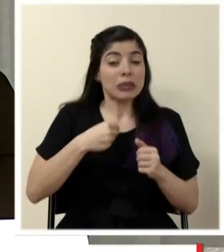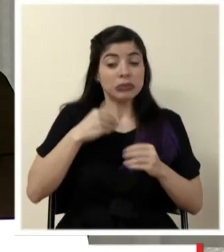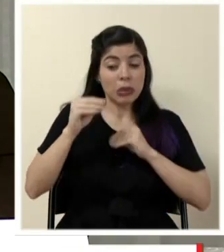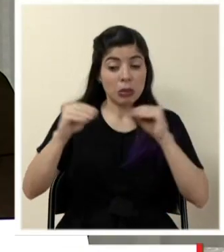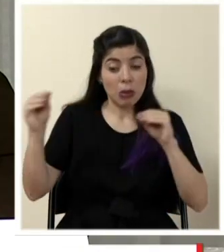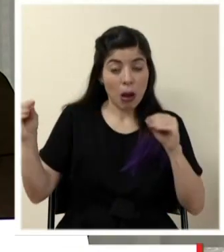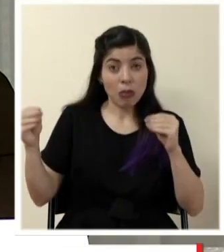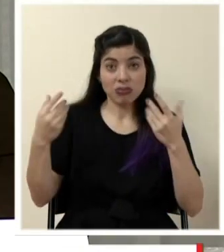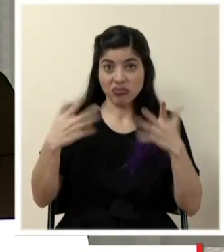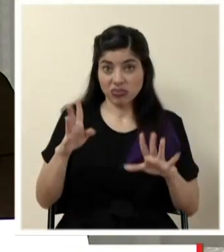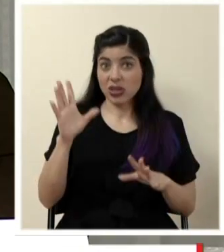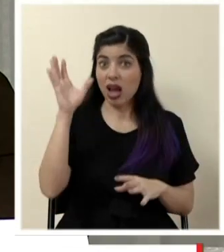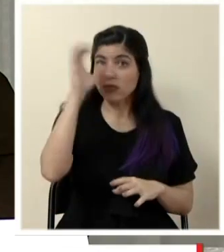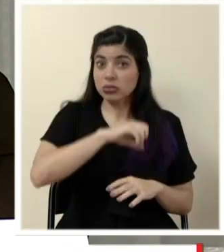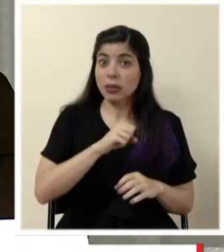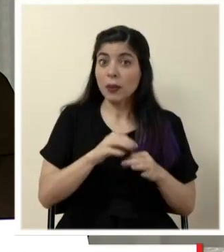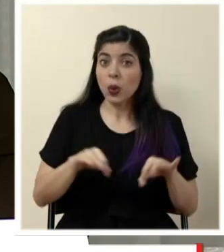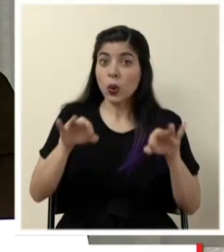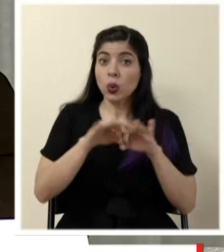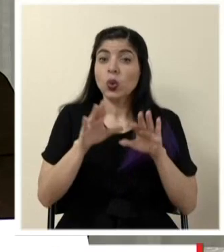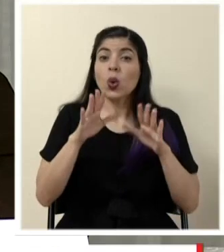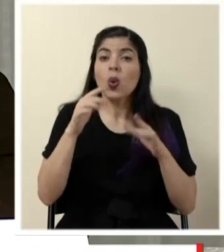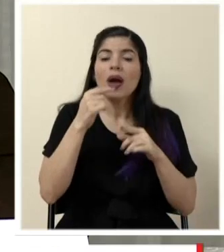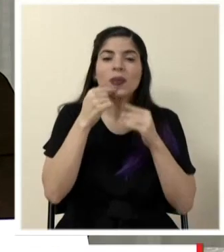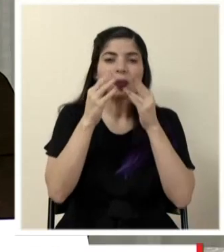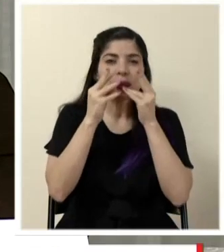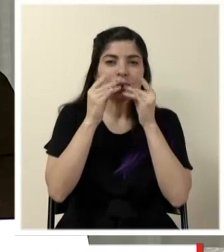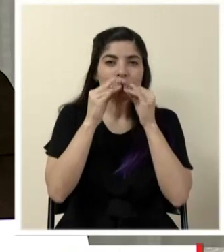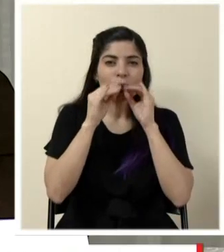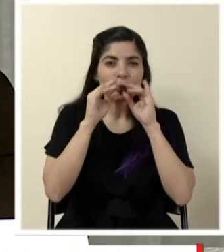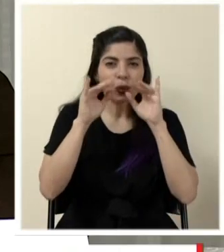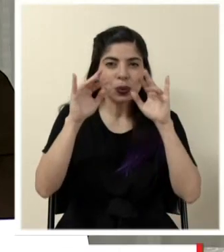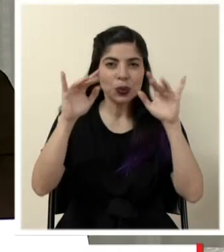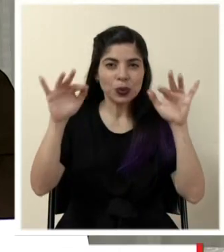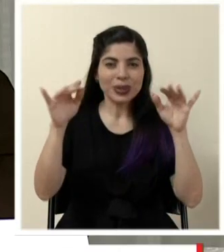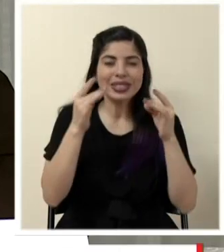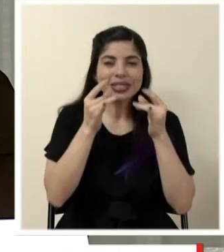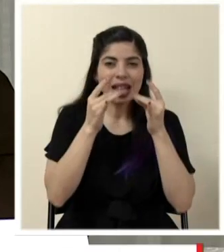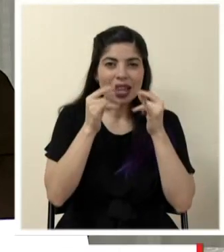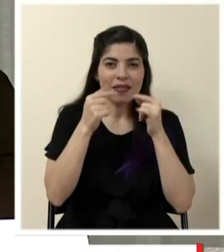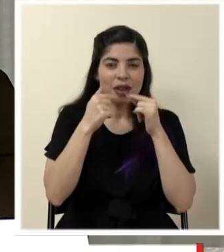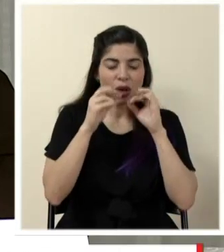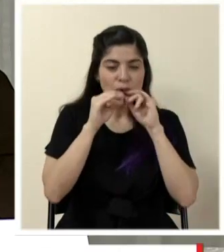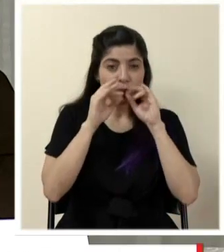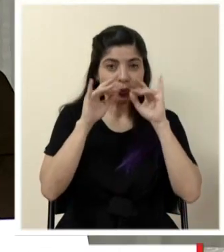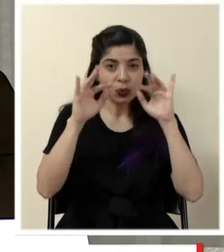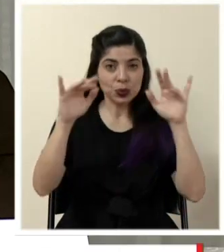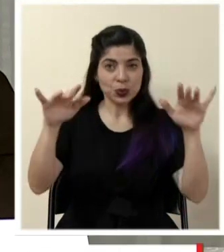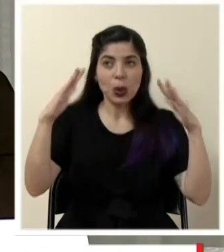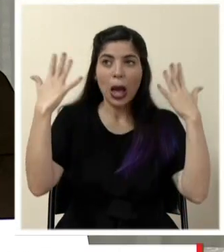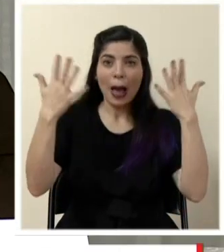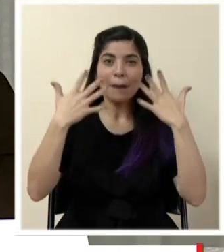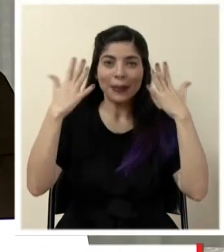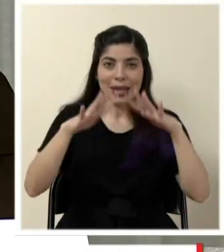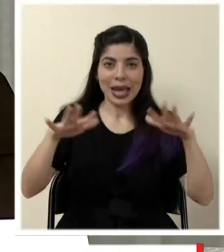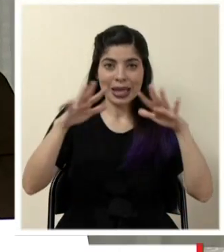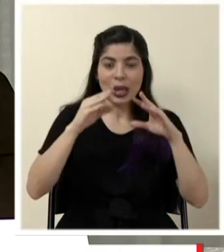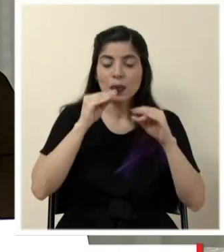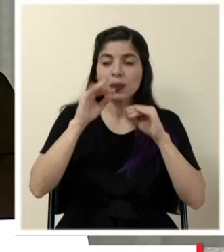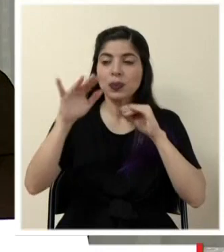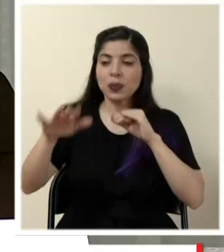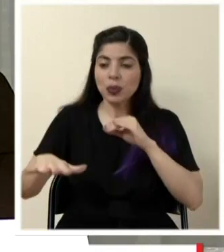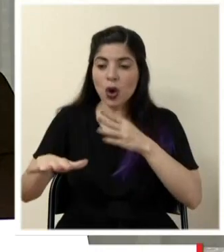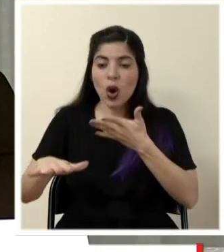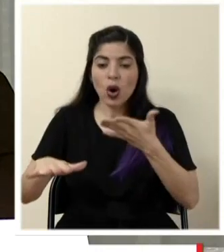logrado demostrar que es la más importante, sigue siendo por las gotitas de saliva que se van al medio ambiente o a otras personas o a